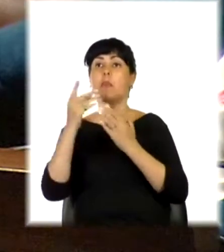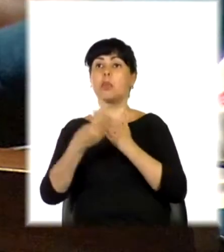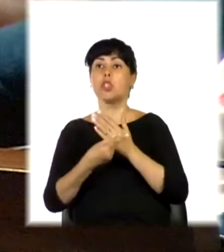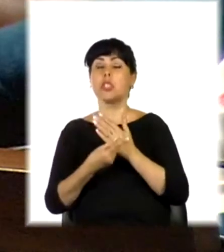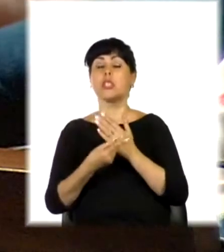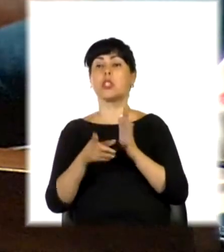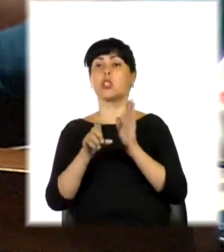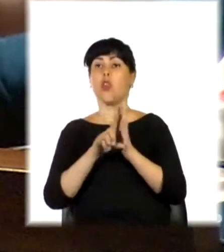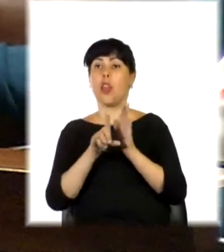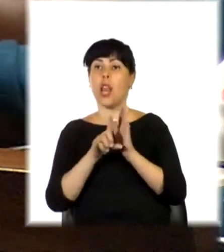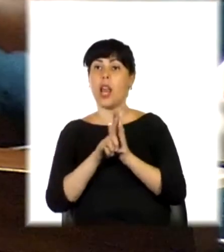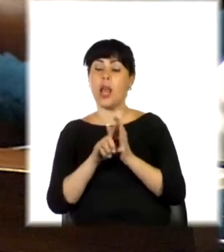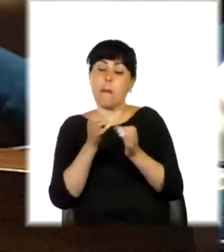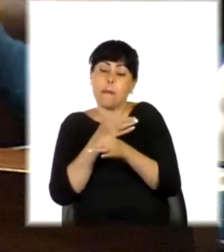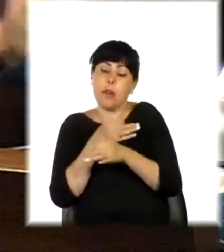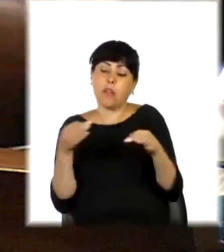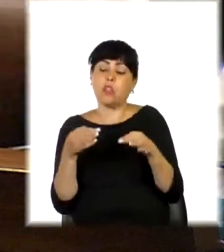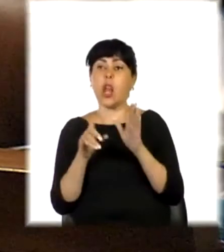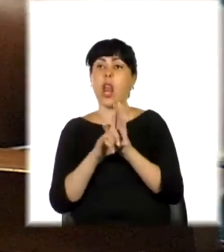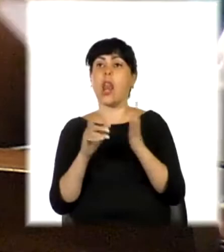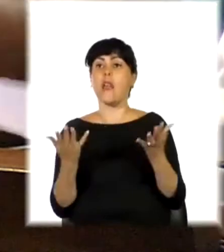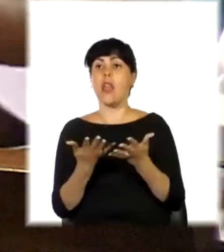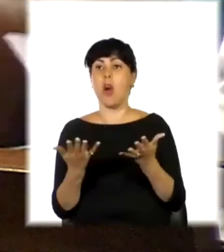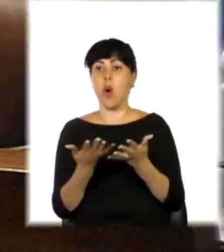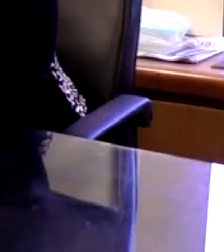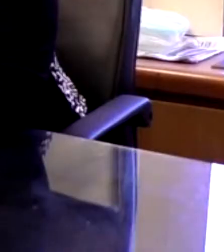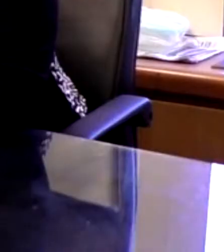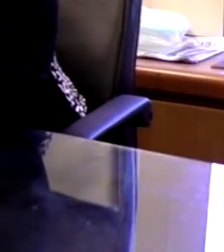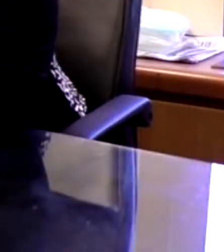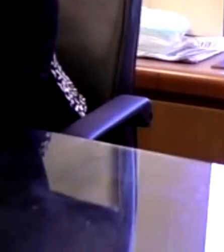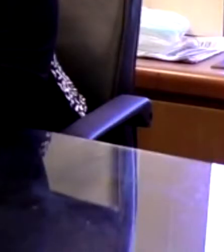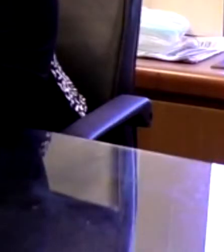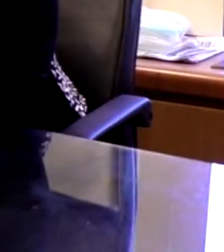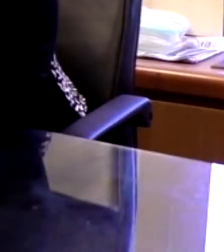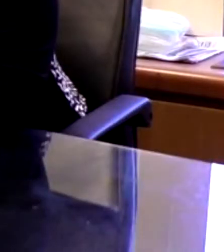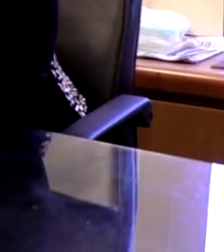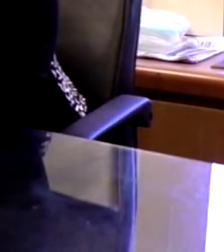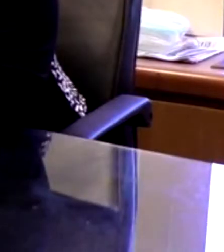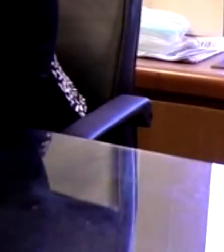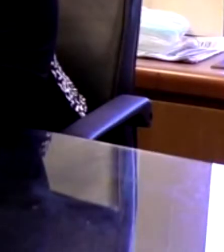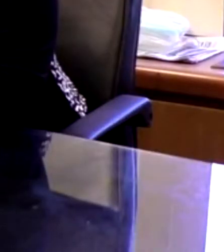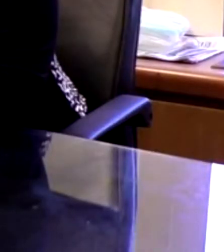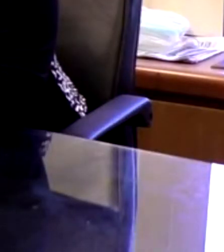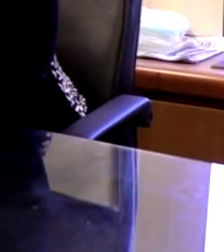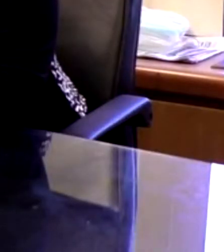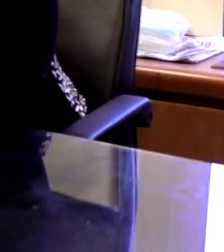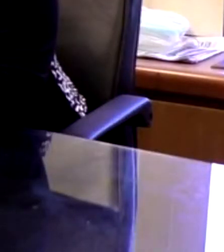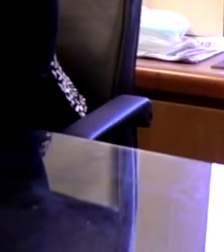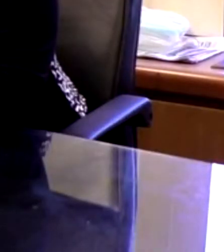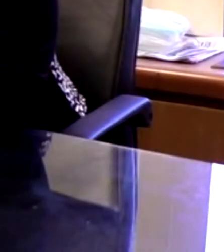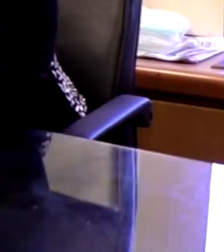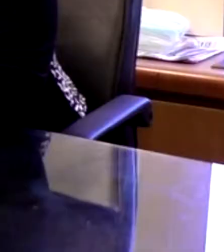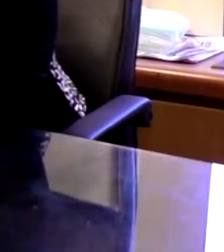perfecciona la legislación vigente a efectos de continuar mejorando la transparencia de toda la función pública